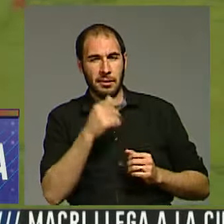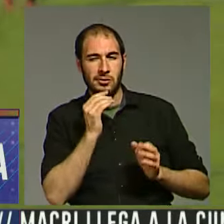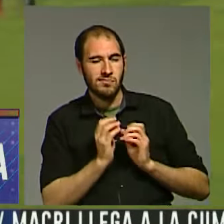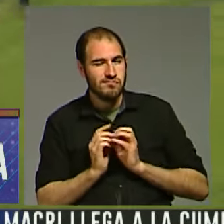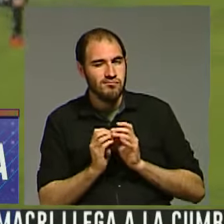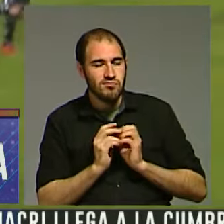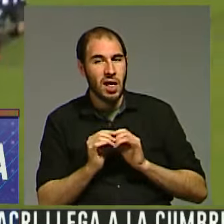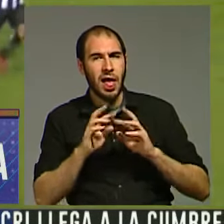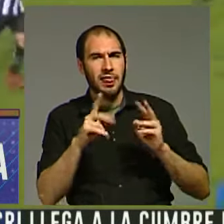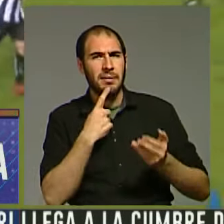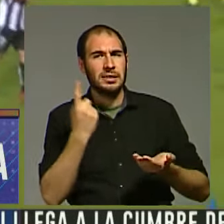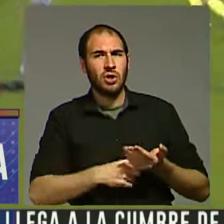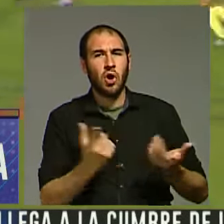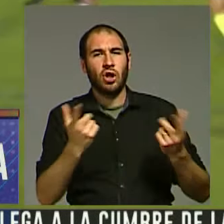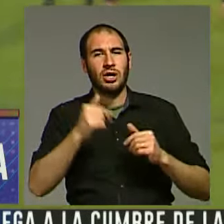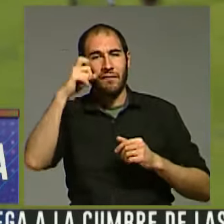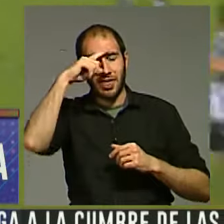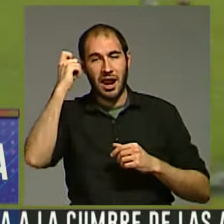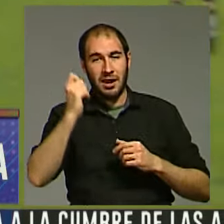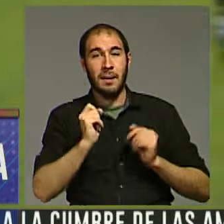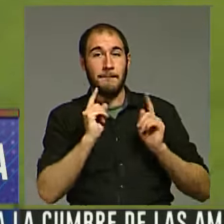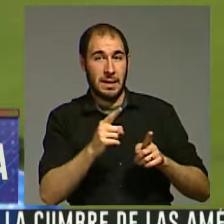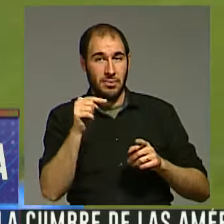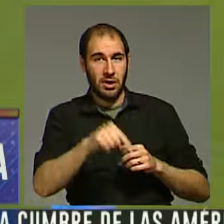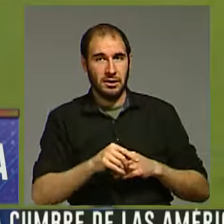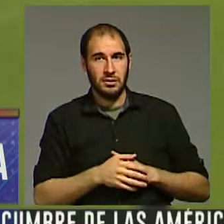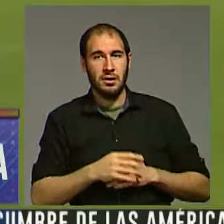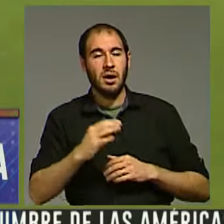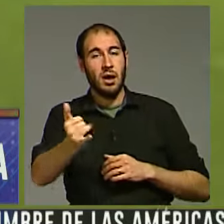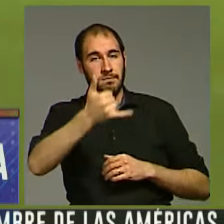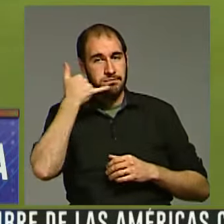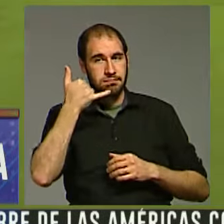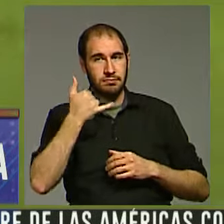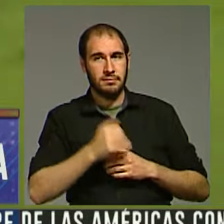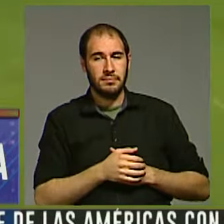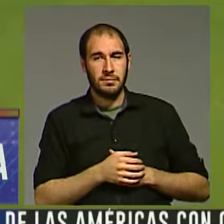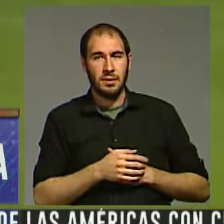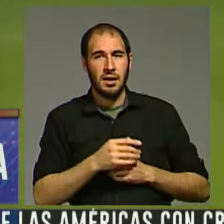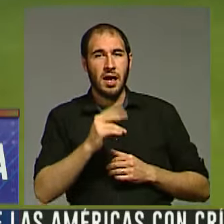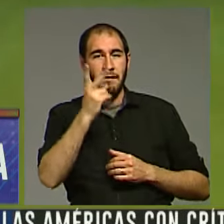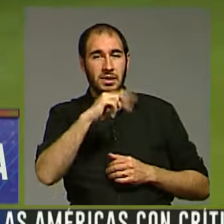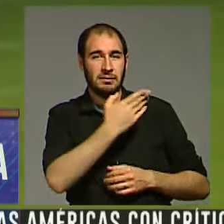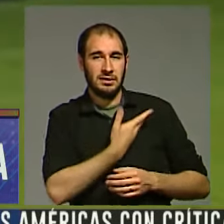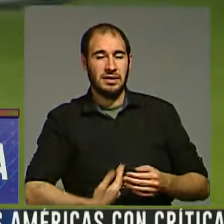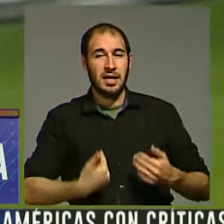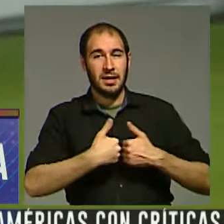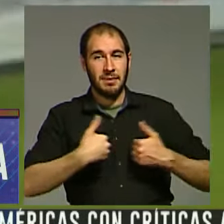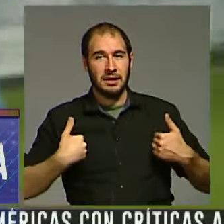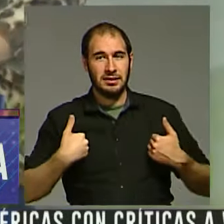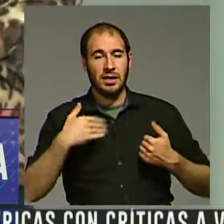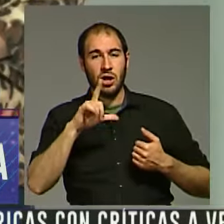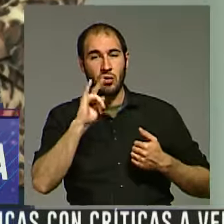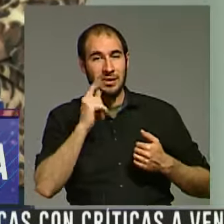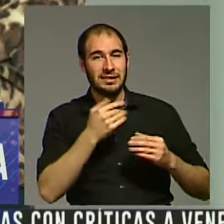rumores en cuanto a la decisión del Consejo Federal. Por esto mismo, tenemos comunicación telefónica con el vicepresidente de Gimnasia, Luis Vila,